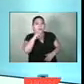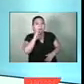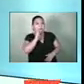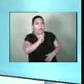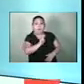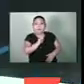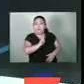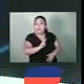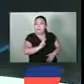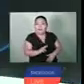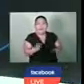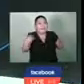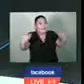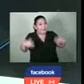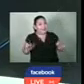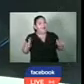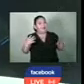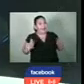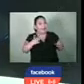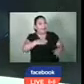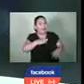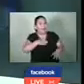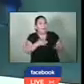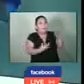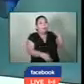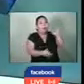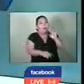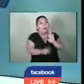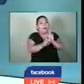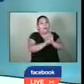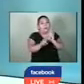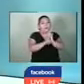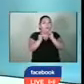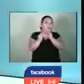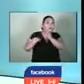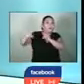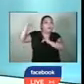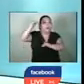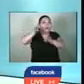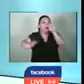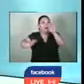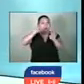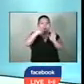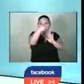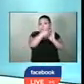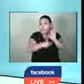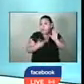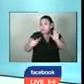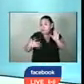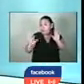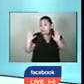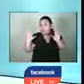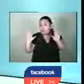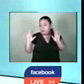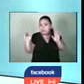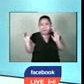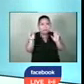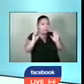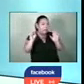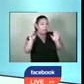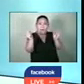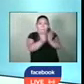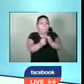siguió contestando de que él ya contaba con la constancia de la Corte Suprema de Justicia, donde se le detallaba de que él no